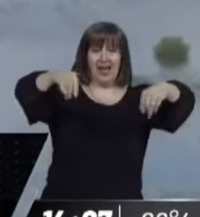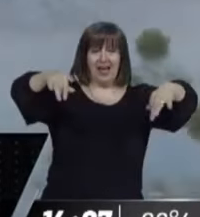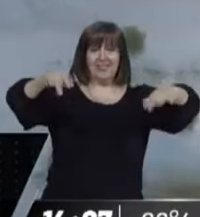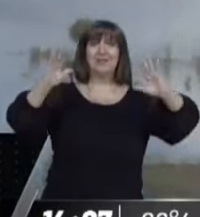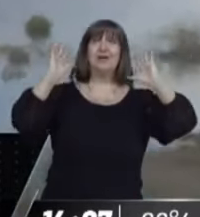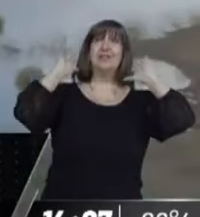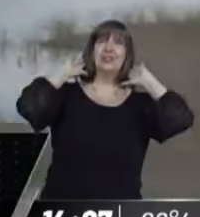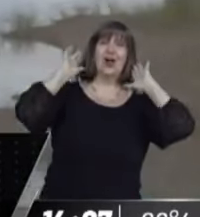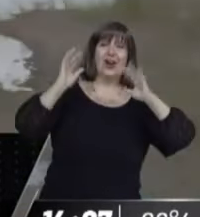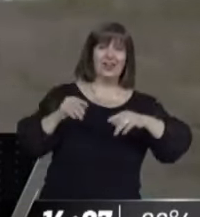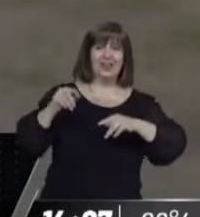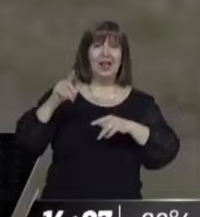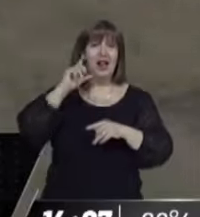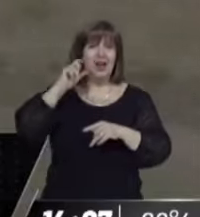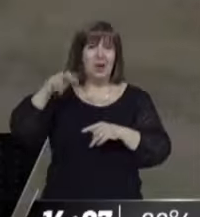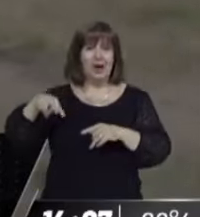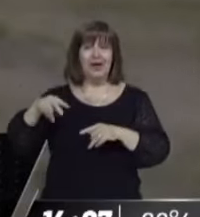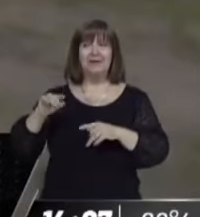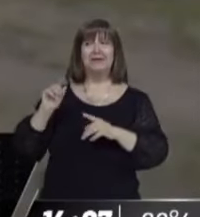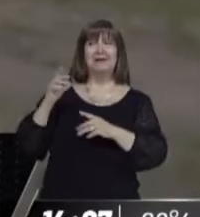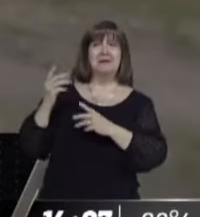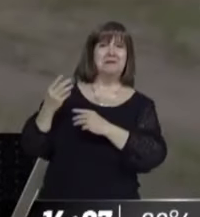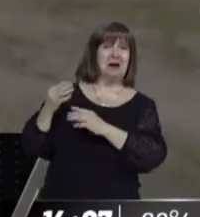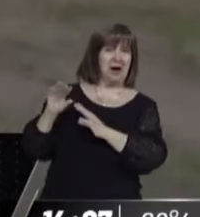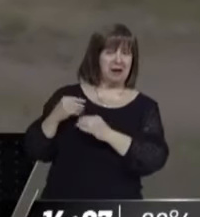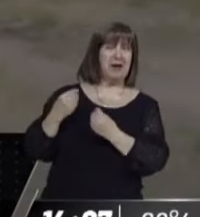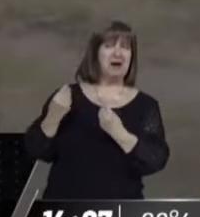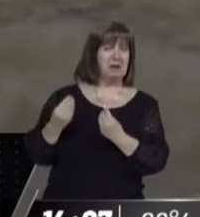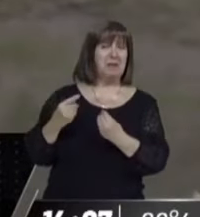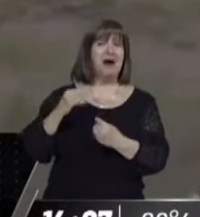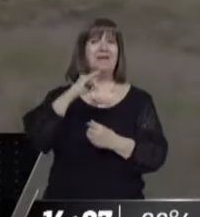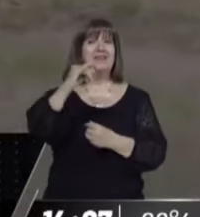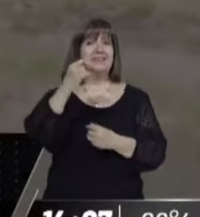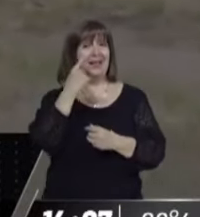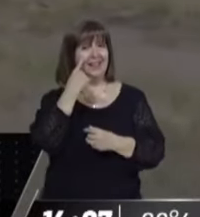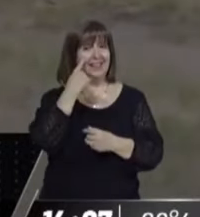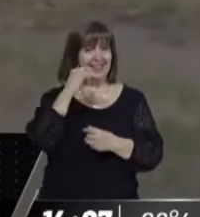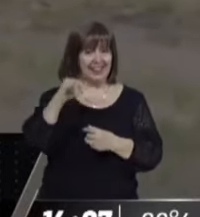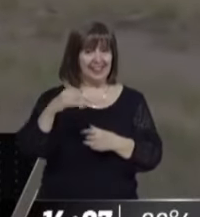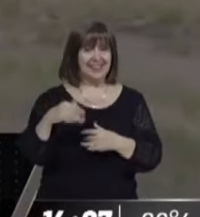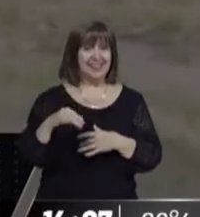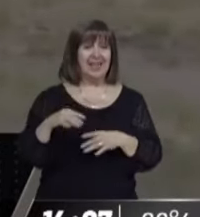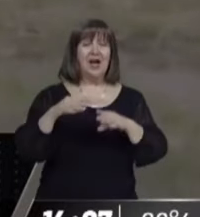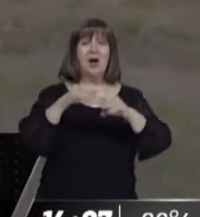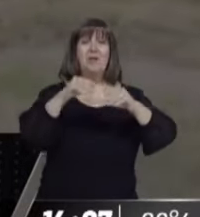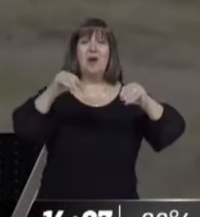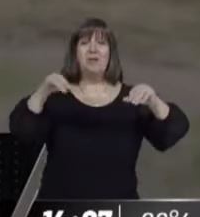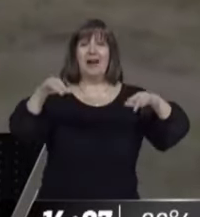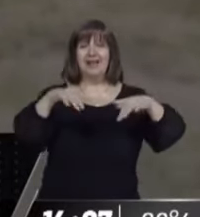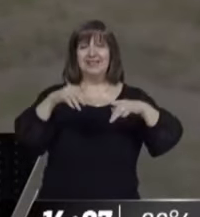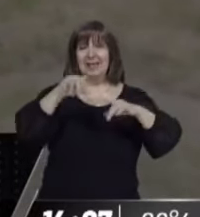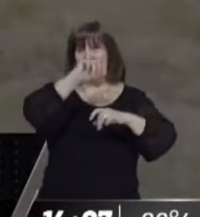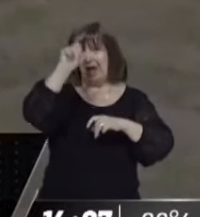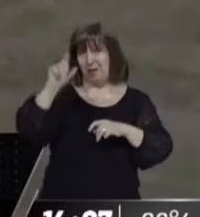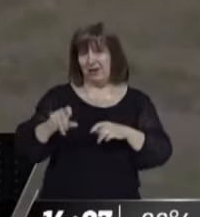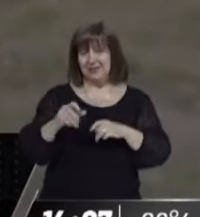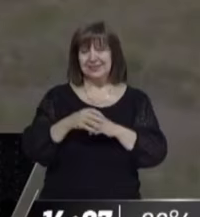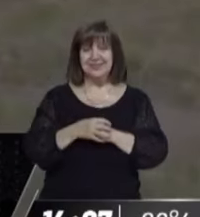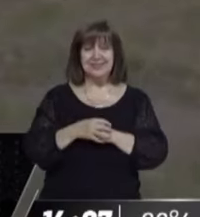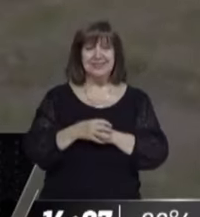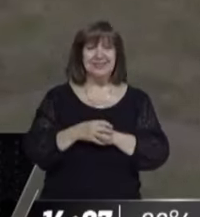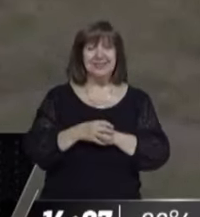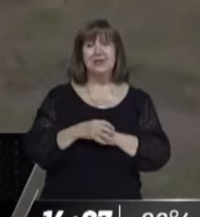sí. Atención al asino. Claro que sí, hay que hacer. Esta es la playa, ¿esta es como va a ser como la playita de La Paz, Carlos?